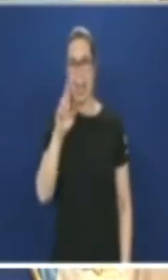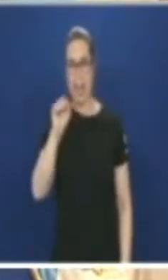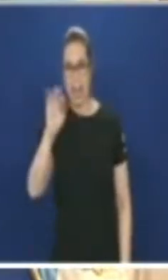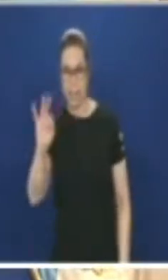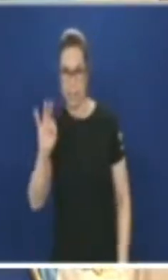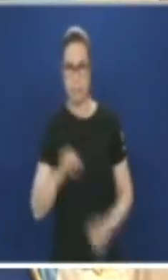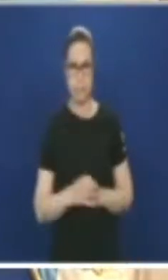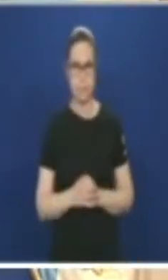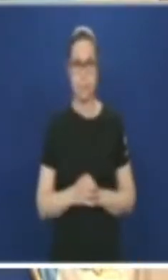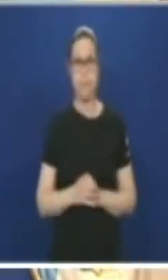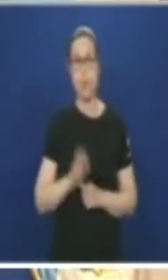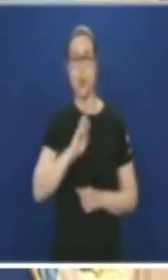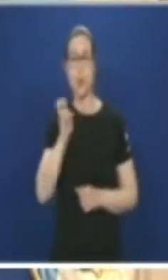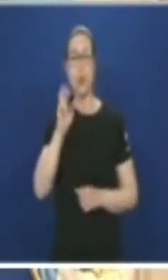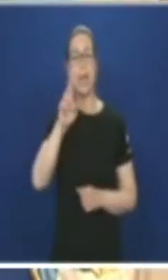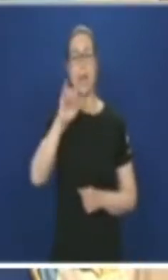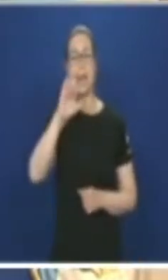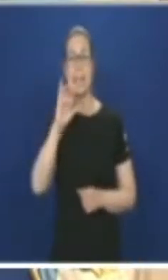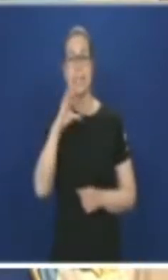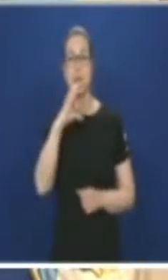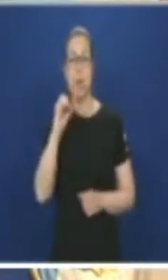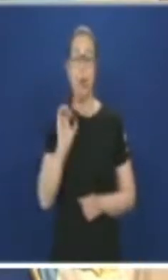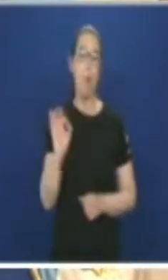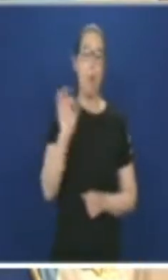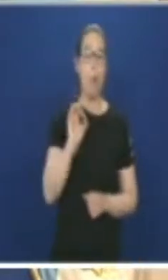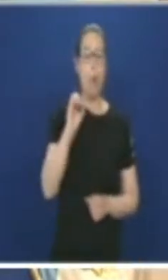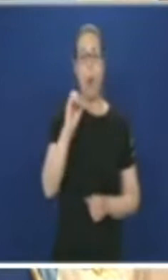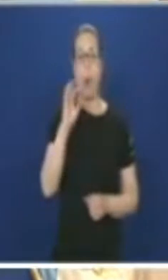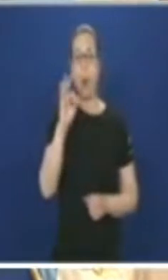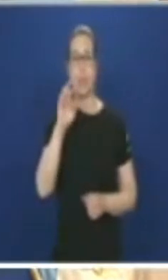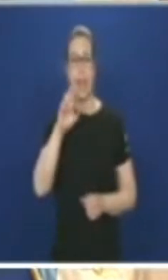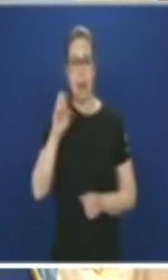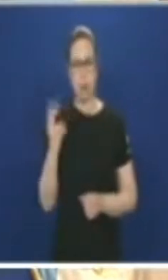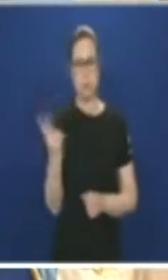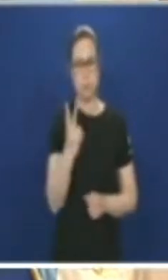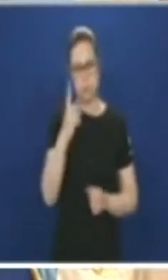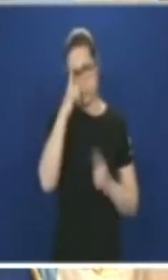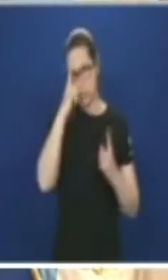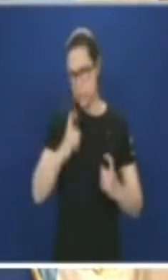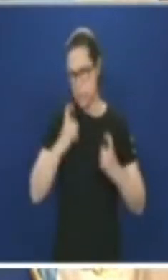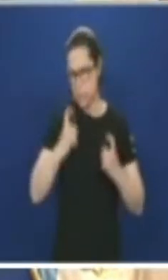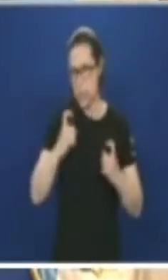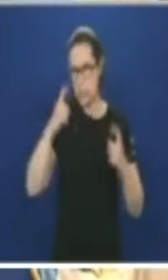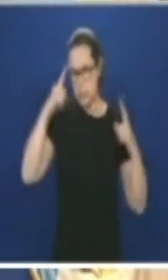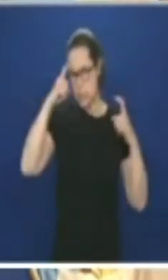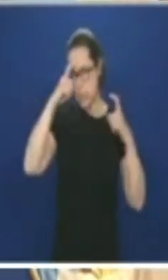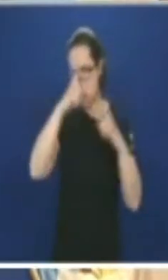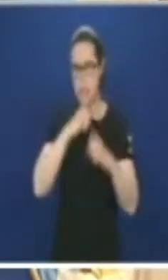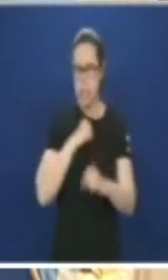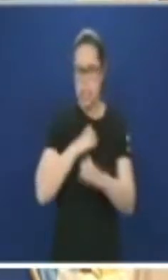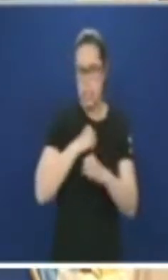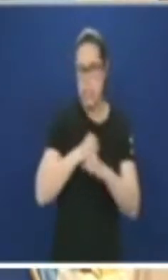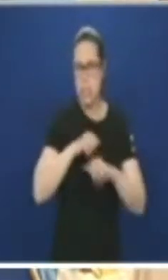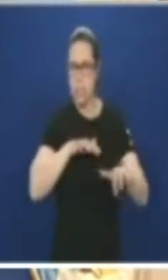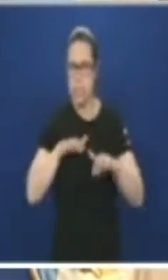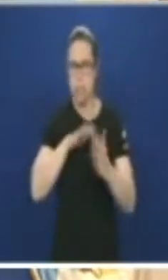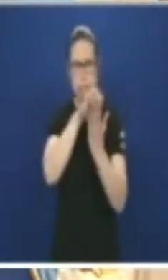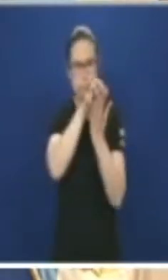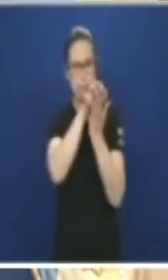referir outros exemplos, empregáronse a fondo nos traballos e na campaña previa ao